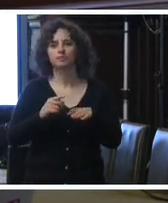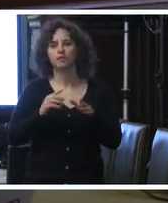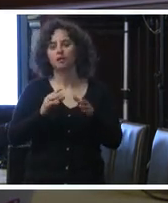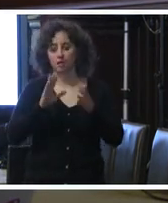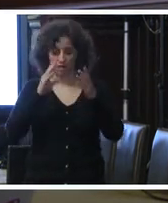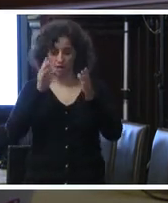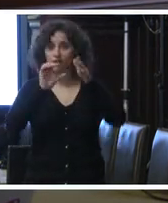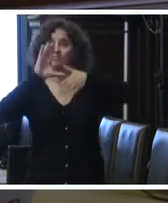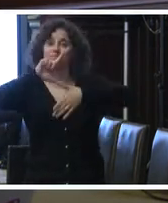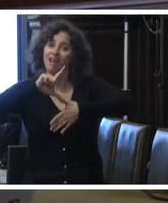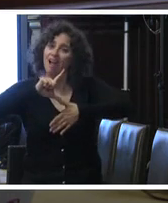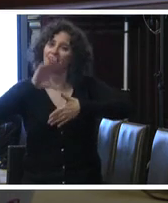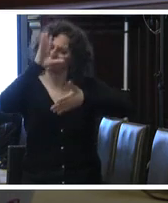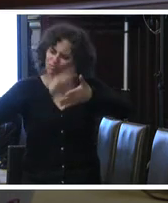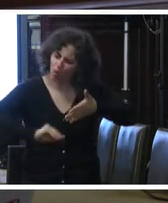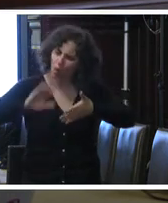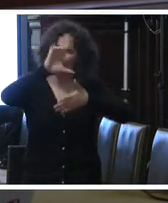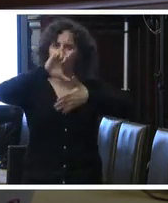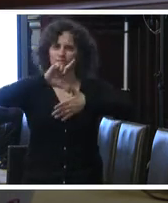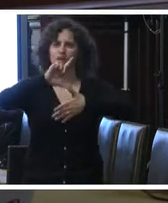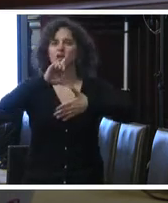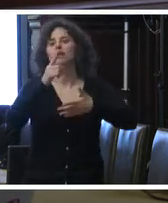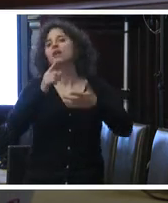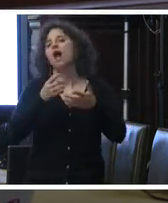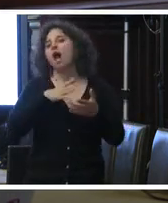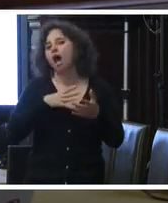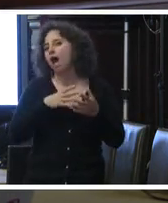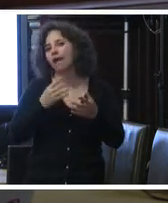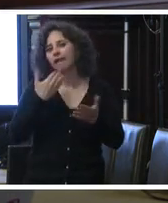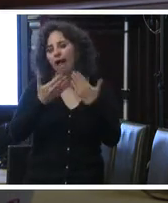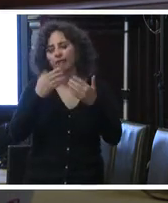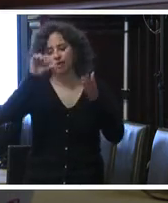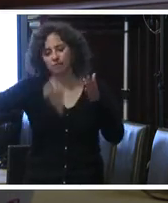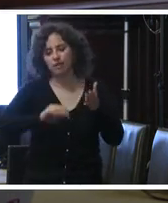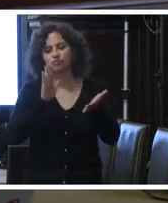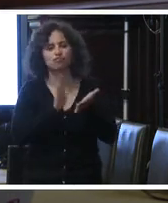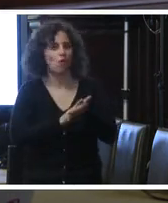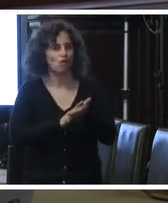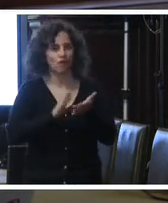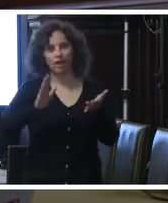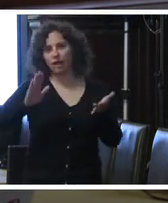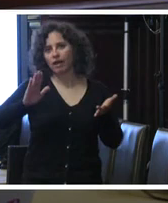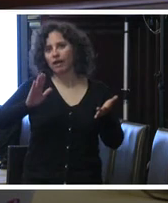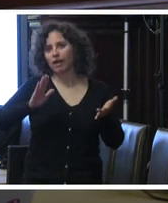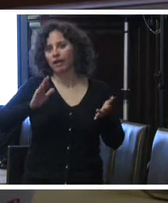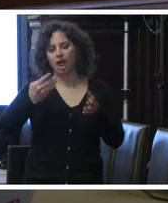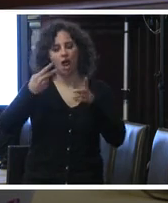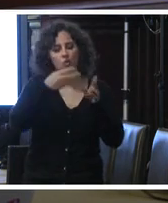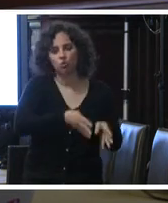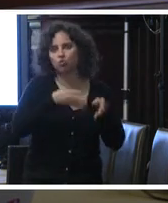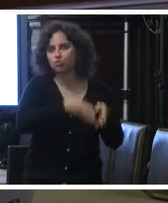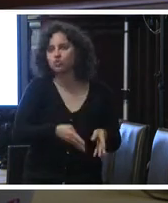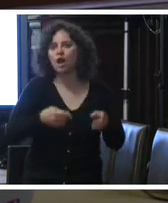en toda América Latina creo que hay descalificaciones respecto al tema de la